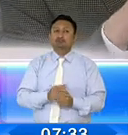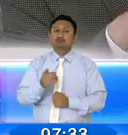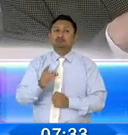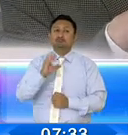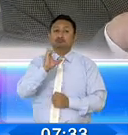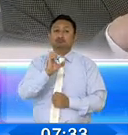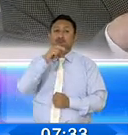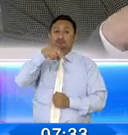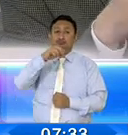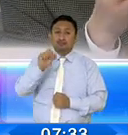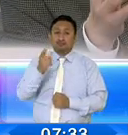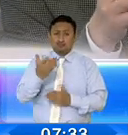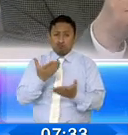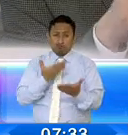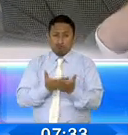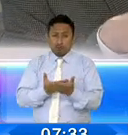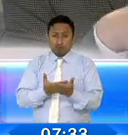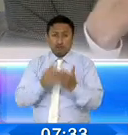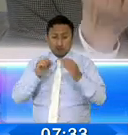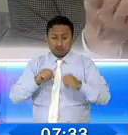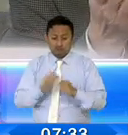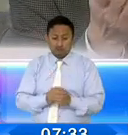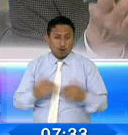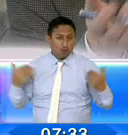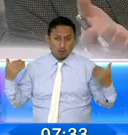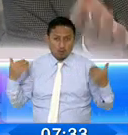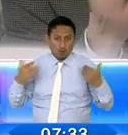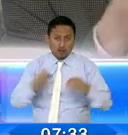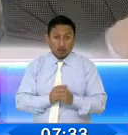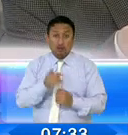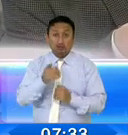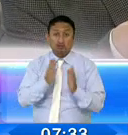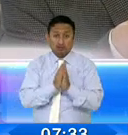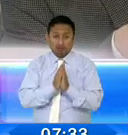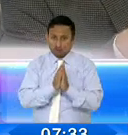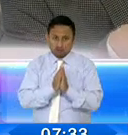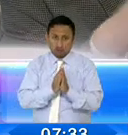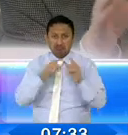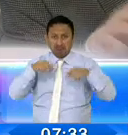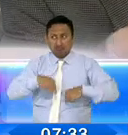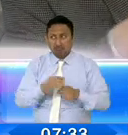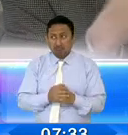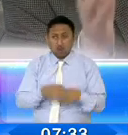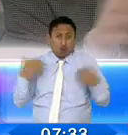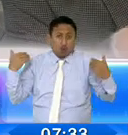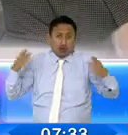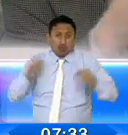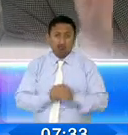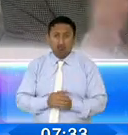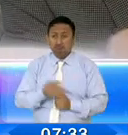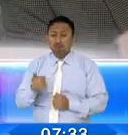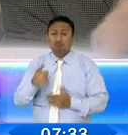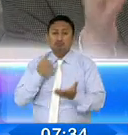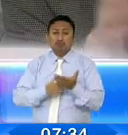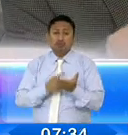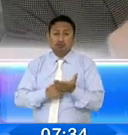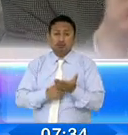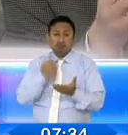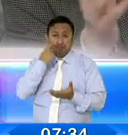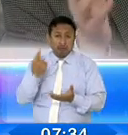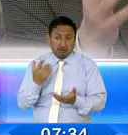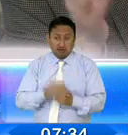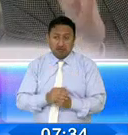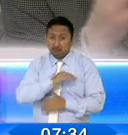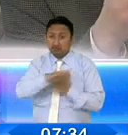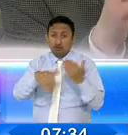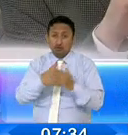un recuento aleatorio, no lo que ustedes han solicitado, sino que se vaya tomando una muestra aleatoria de todo el proceso electoral